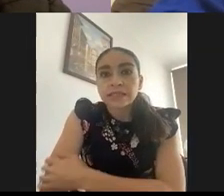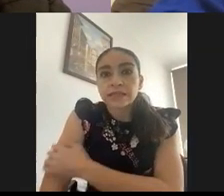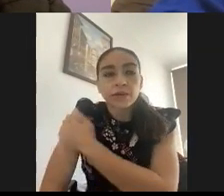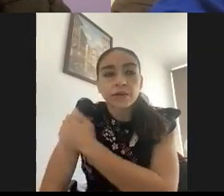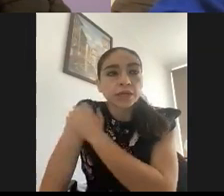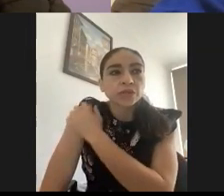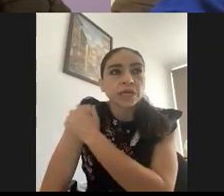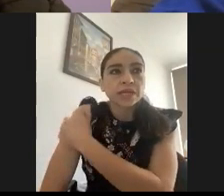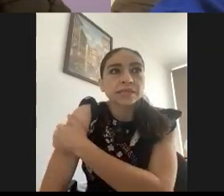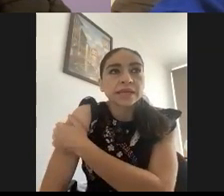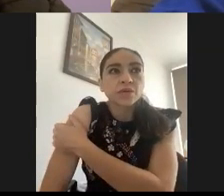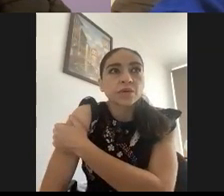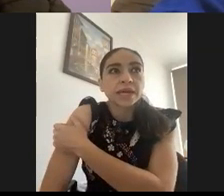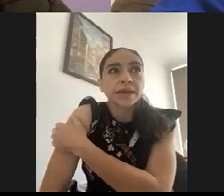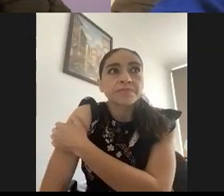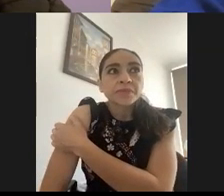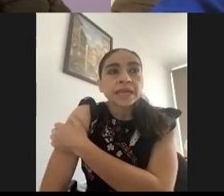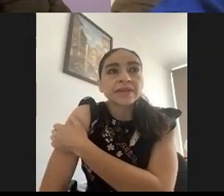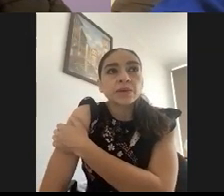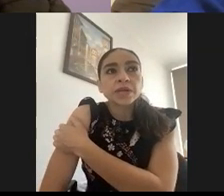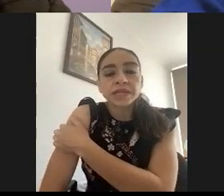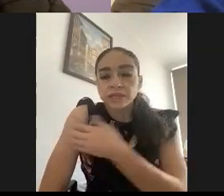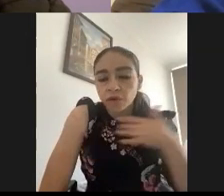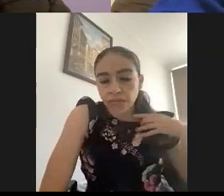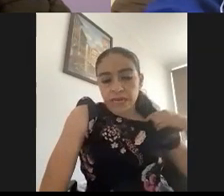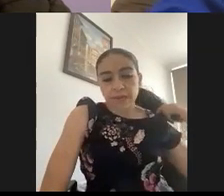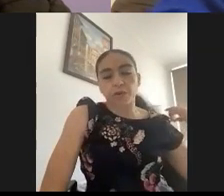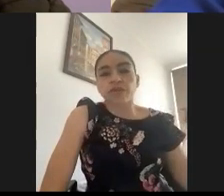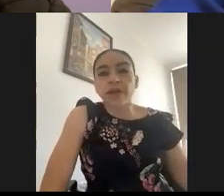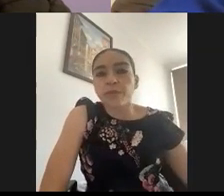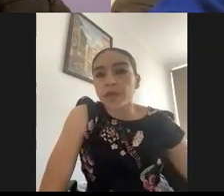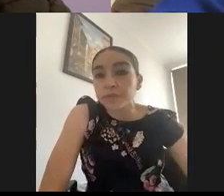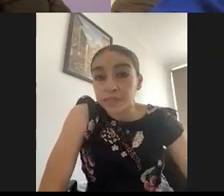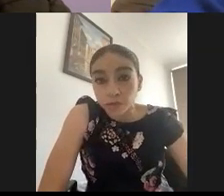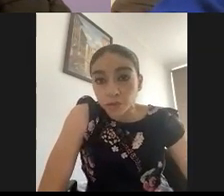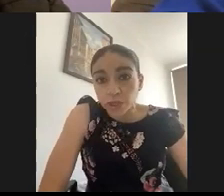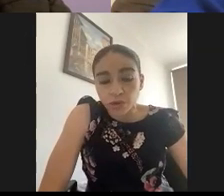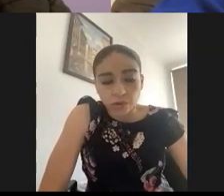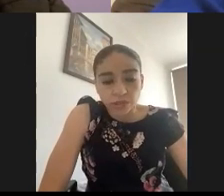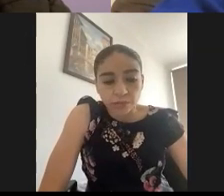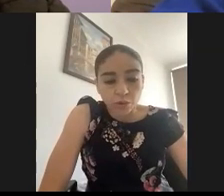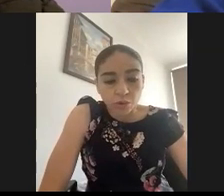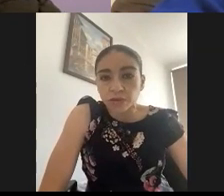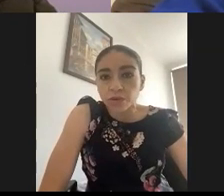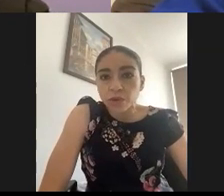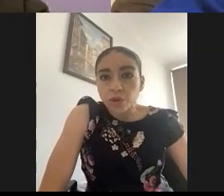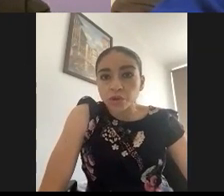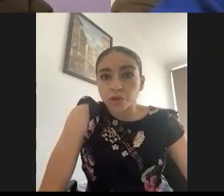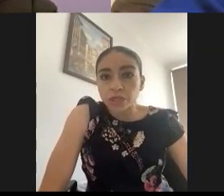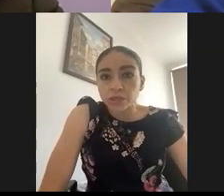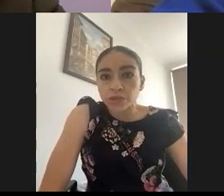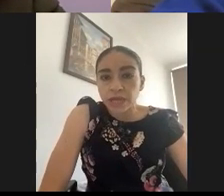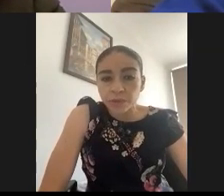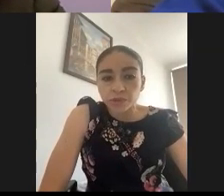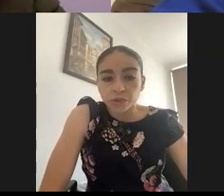Se trabajó en estos talleres. Creo que desde un inicio el proyecto era muy ambicioso y creo que lo estamos logrando con todos